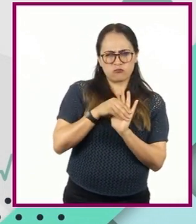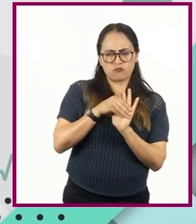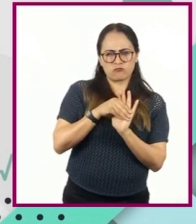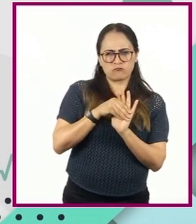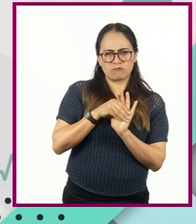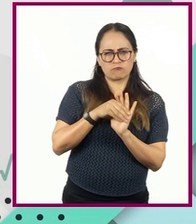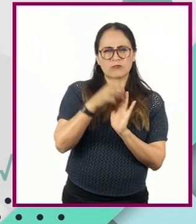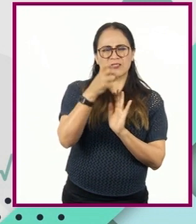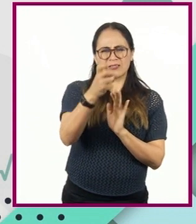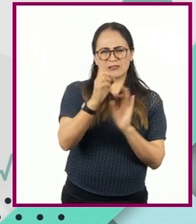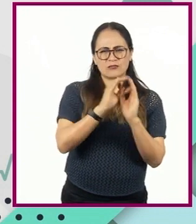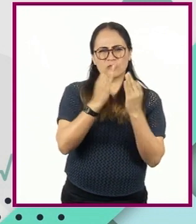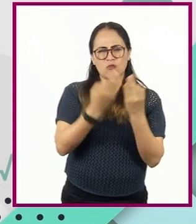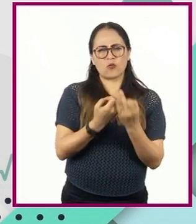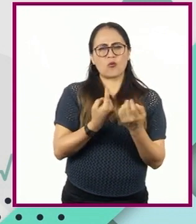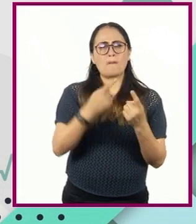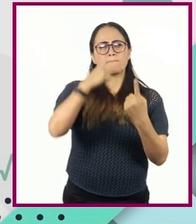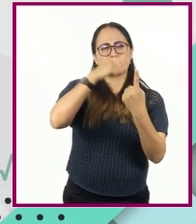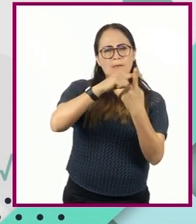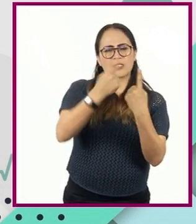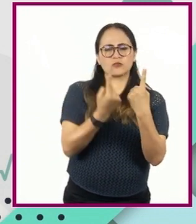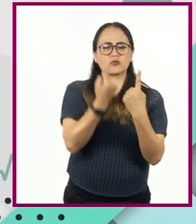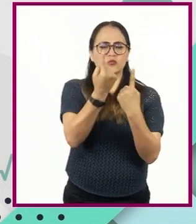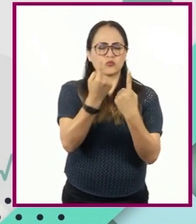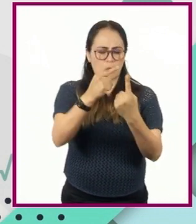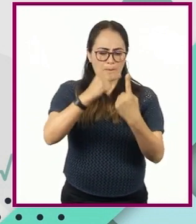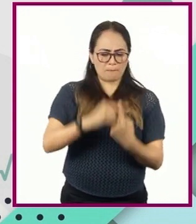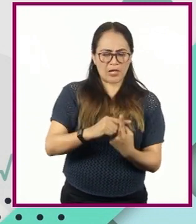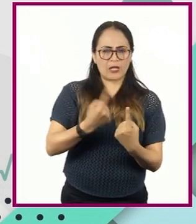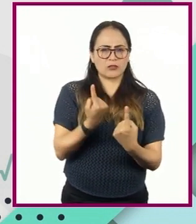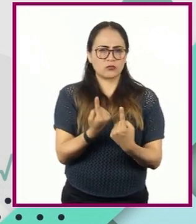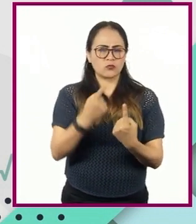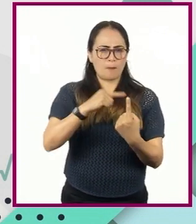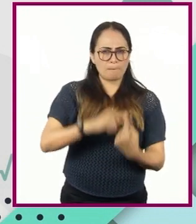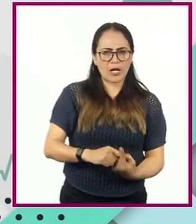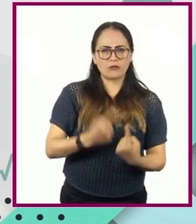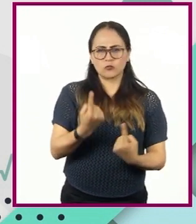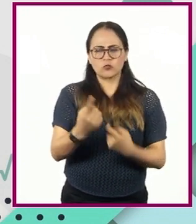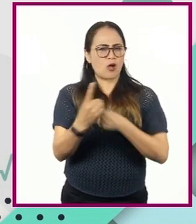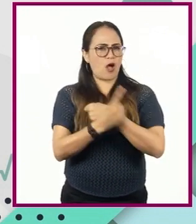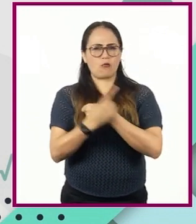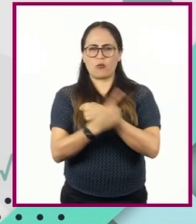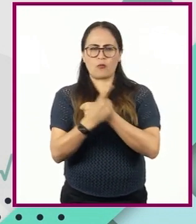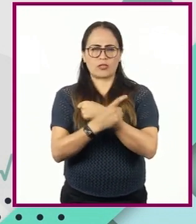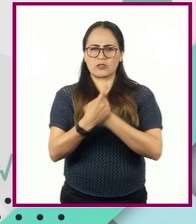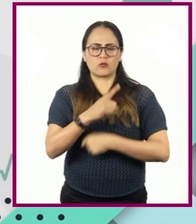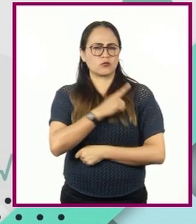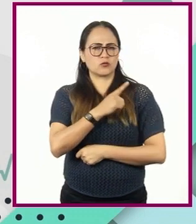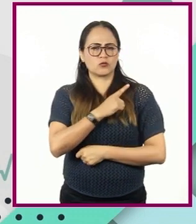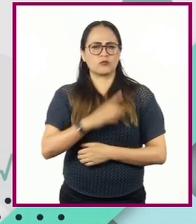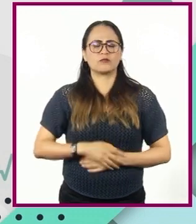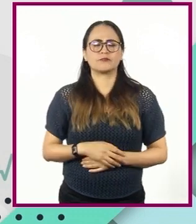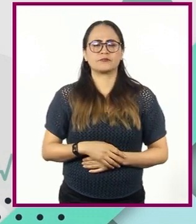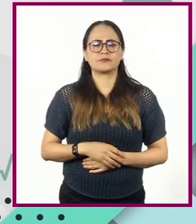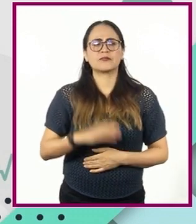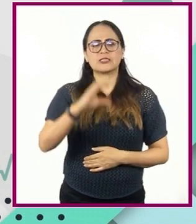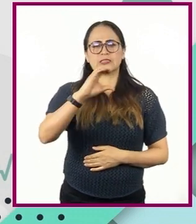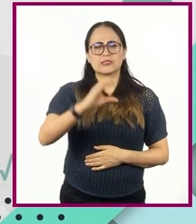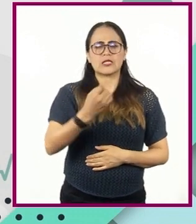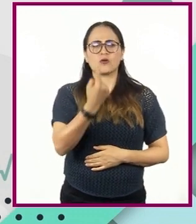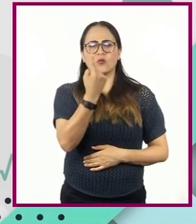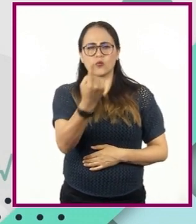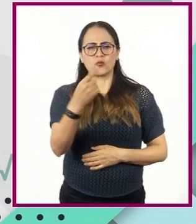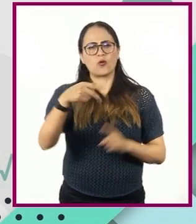función suma 1 al número anterior de manera automática. En la celda C1 se escribe el signo de